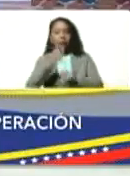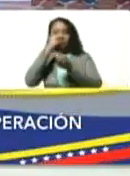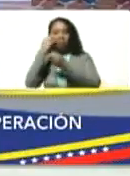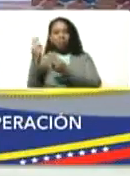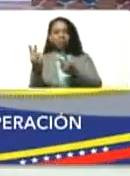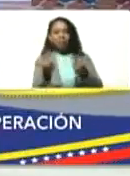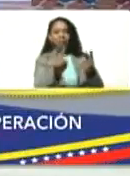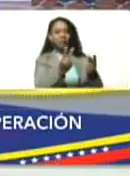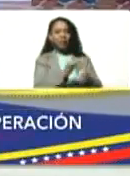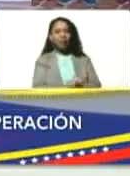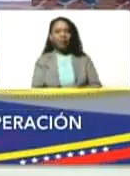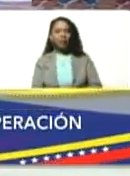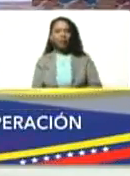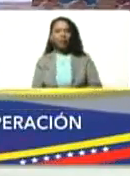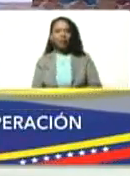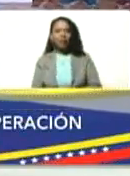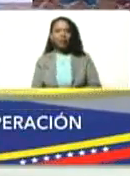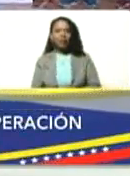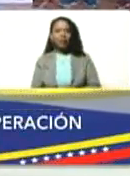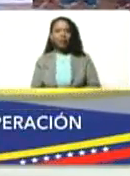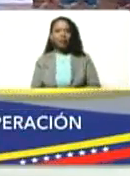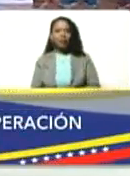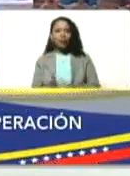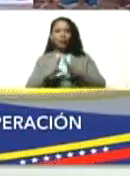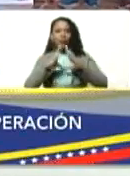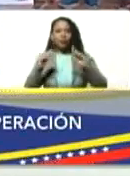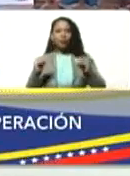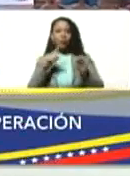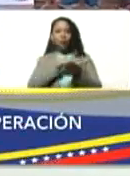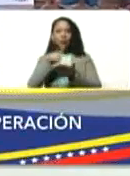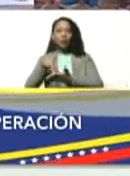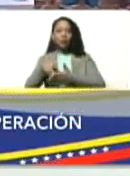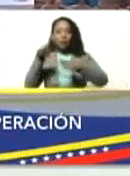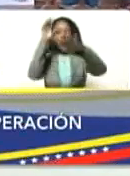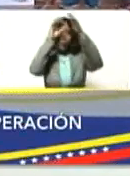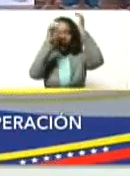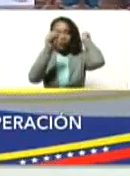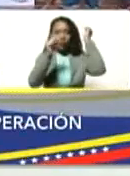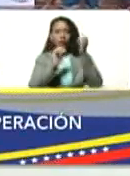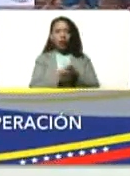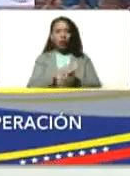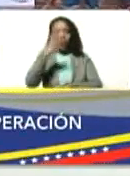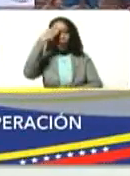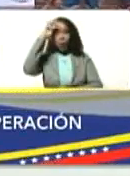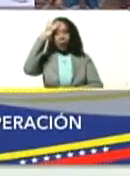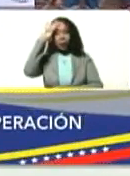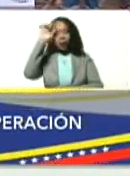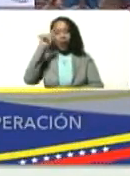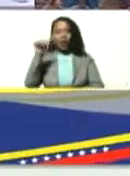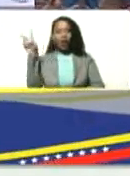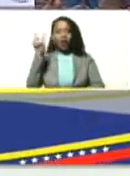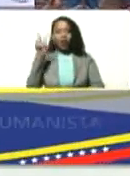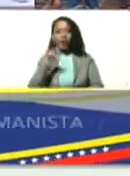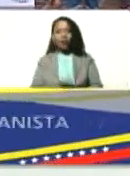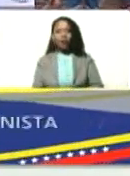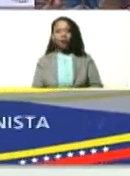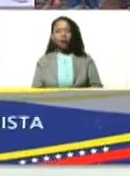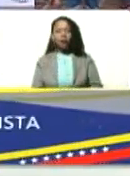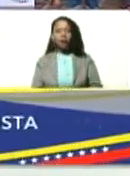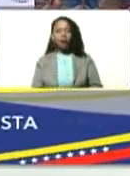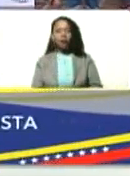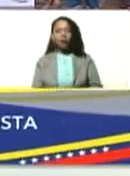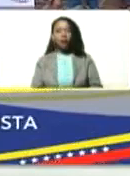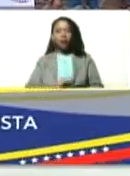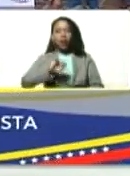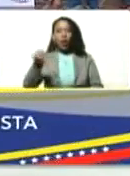Bienvenido. A todos los miembros de la embajada cubana en Venezuela, a José